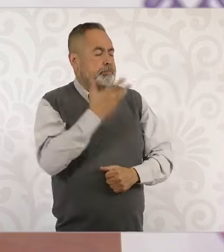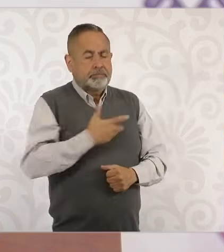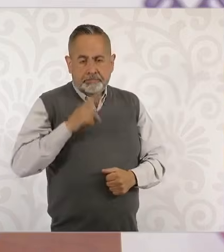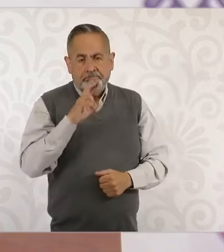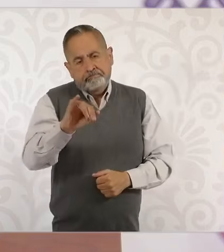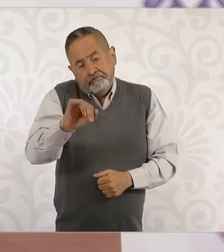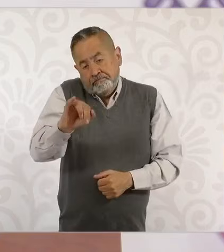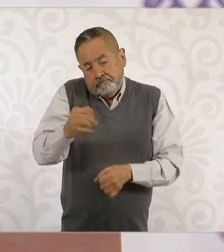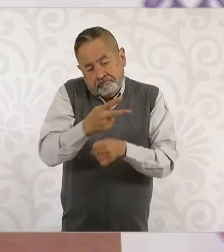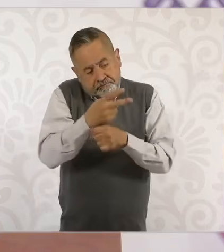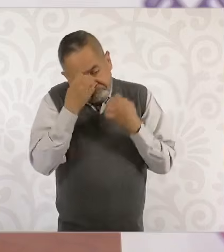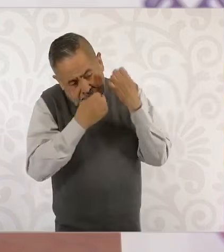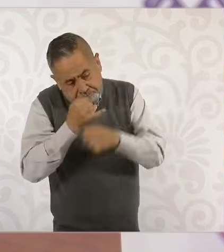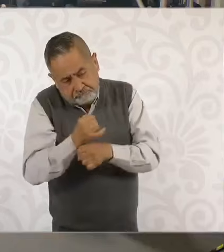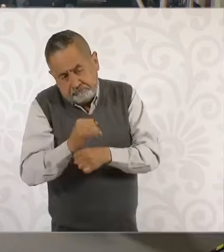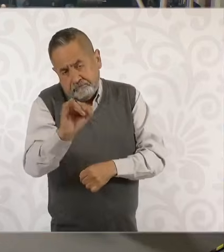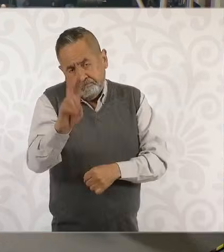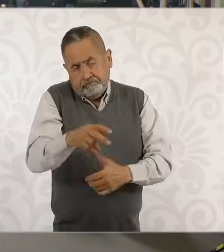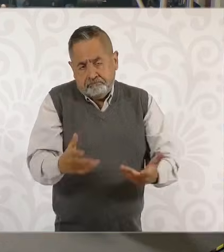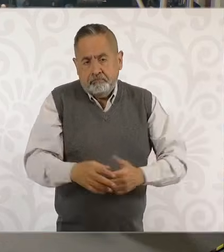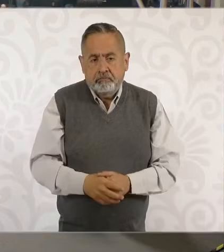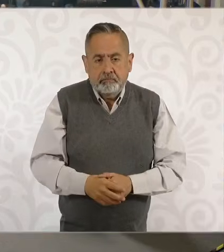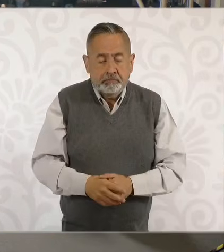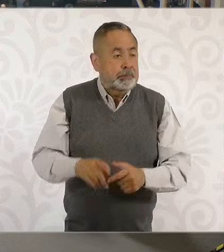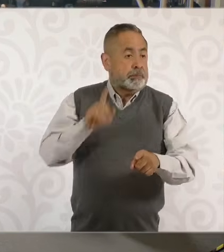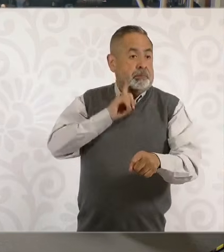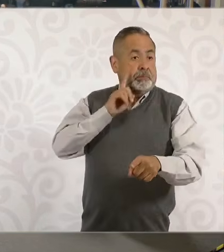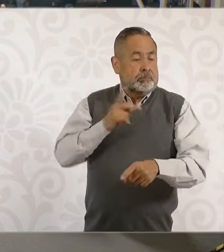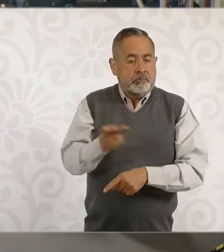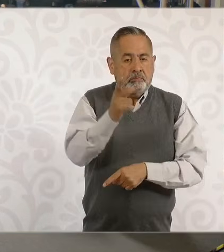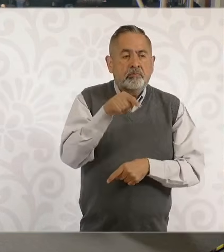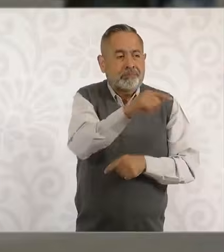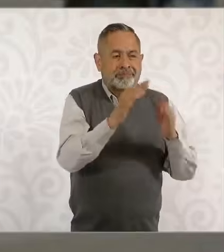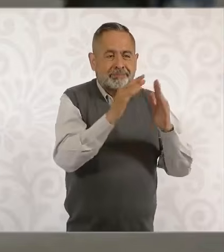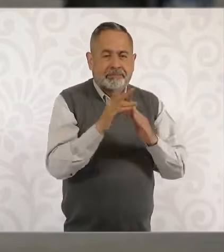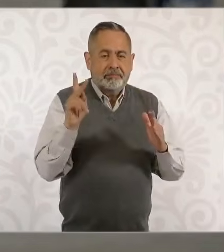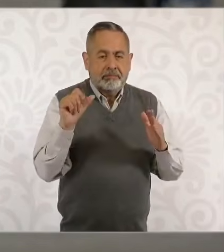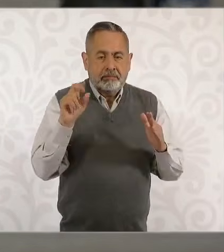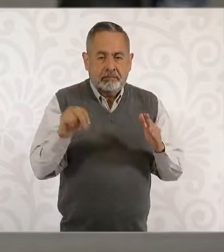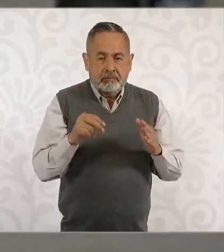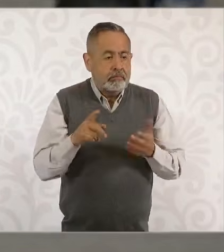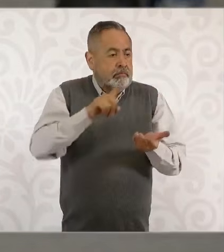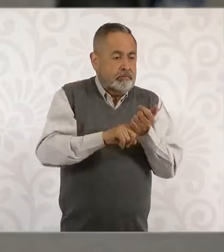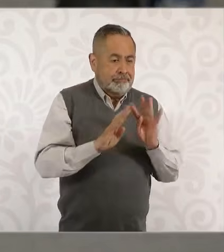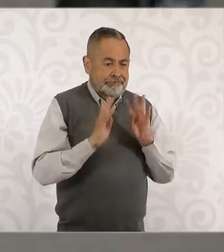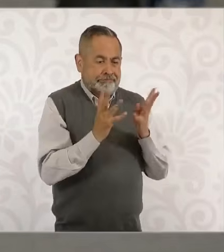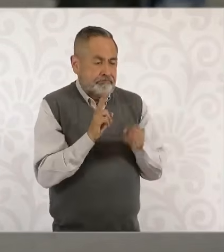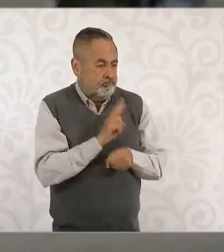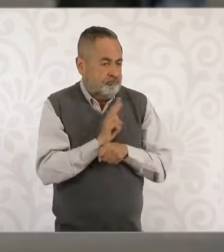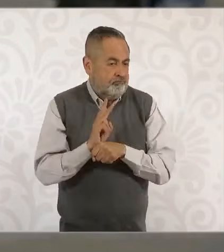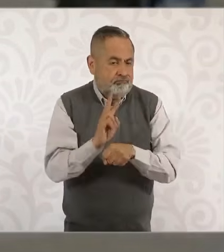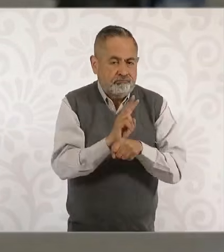revisarlo. Esta Casa Dorada de la gobernadora panista es vigilada, Presidenta, por al menos